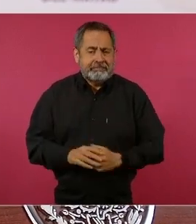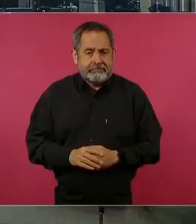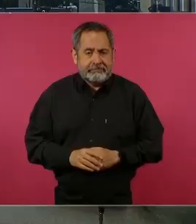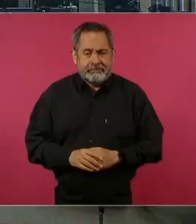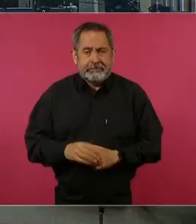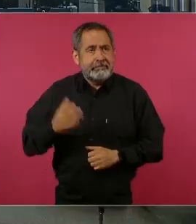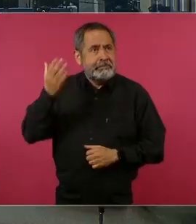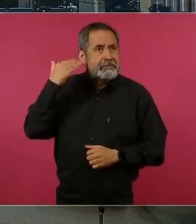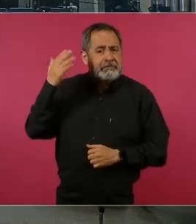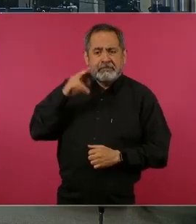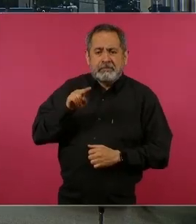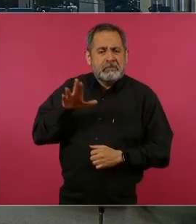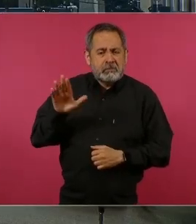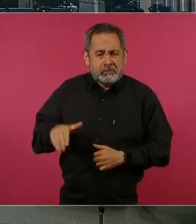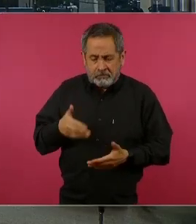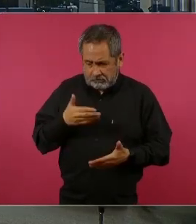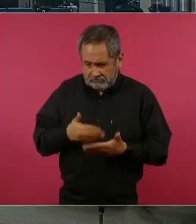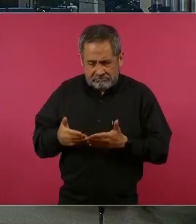como nunca.